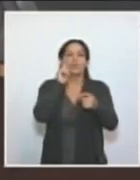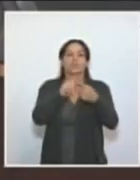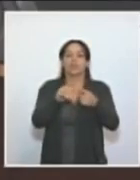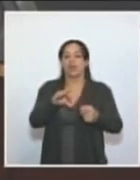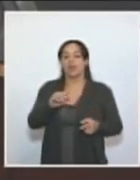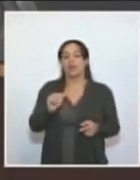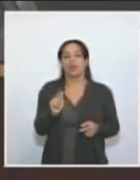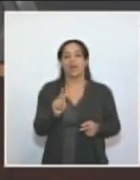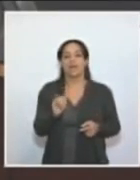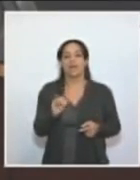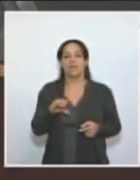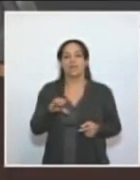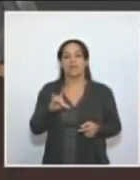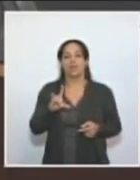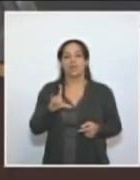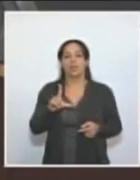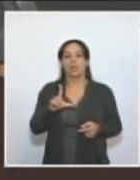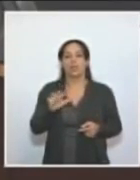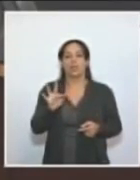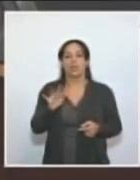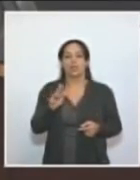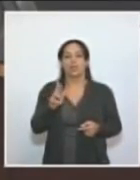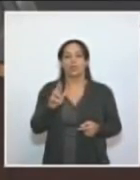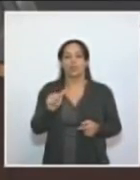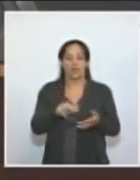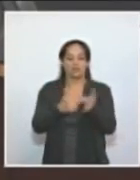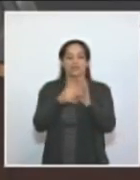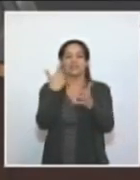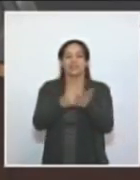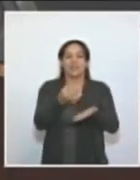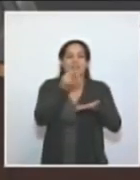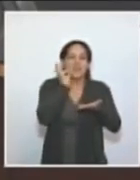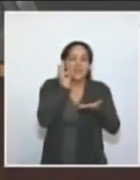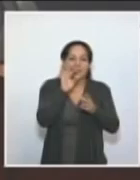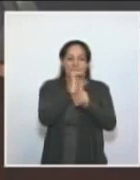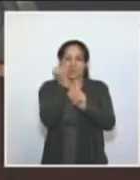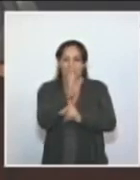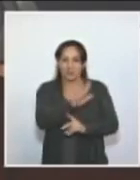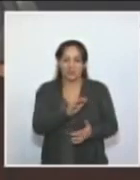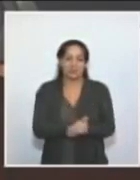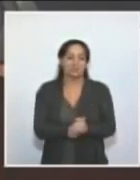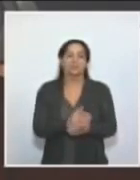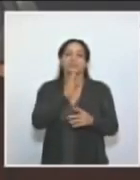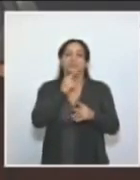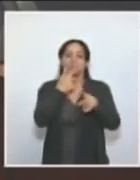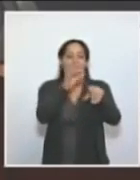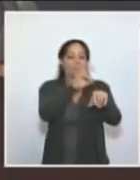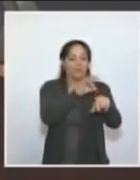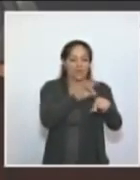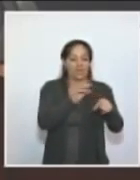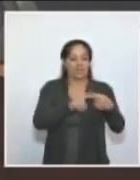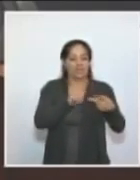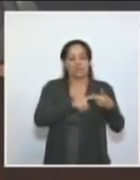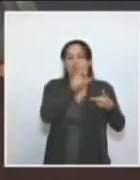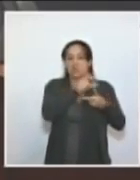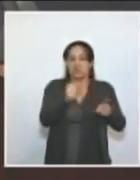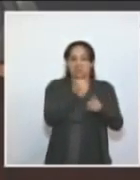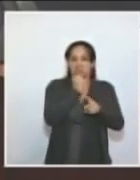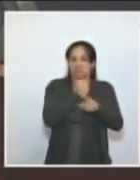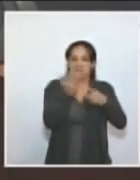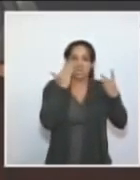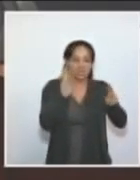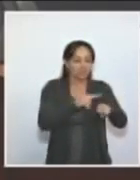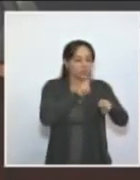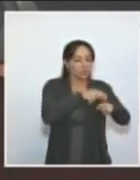representación los caficultores, los productores de a pie, el gremio en cabeza de la federación, el gobierno y